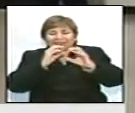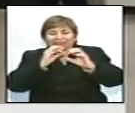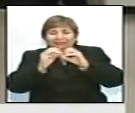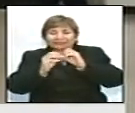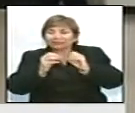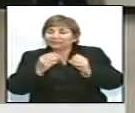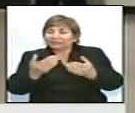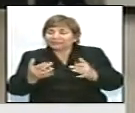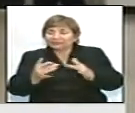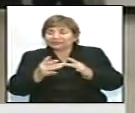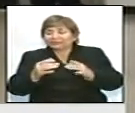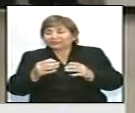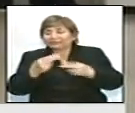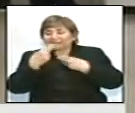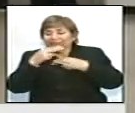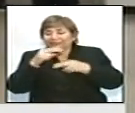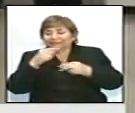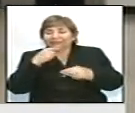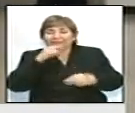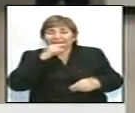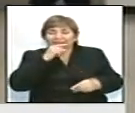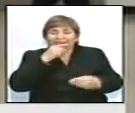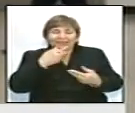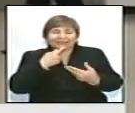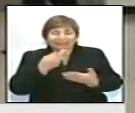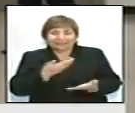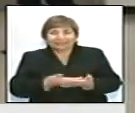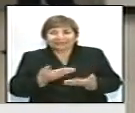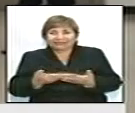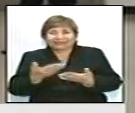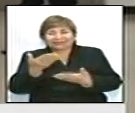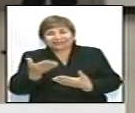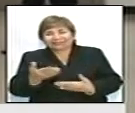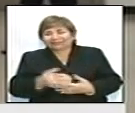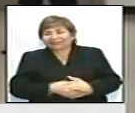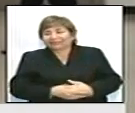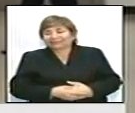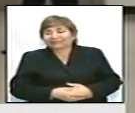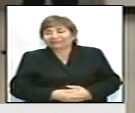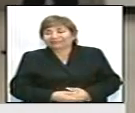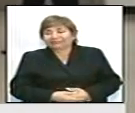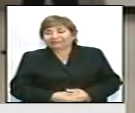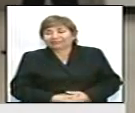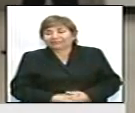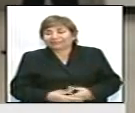comunicación, también de la señora que trató de difundir este video, y